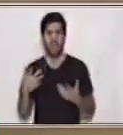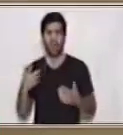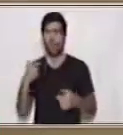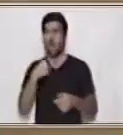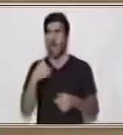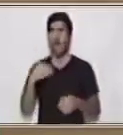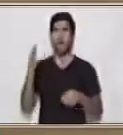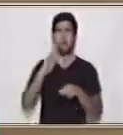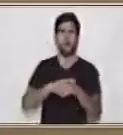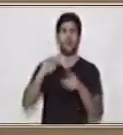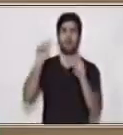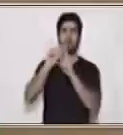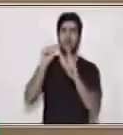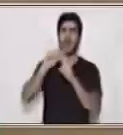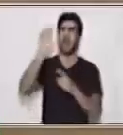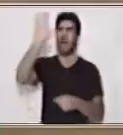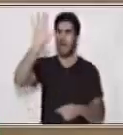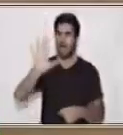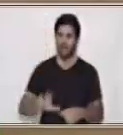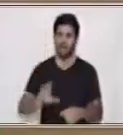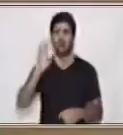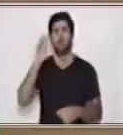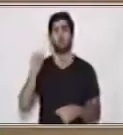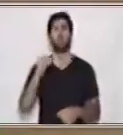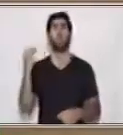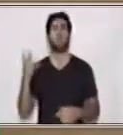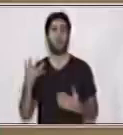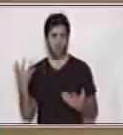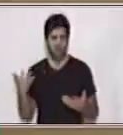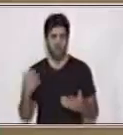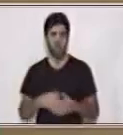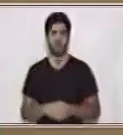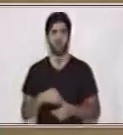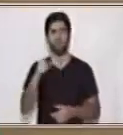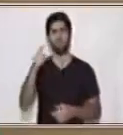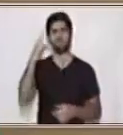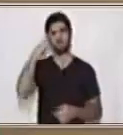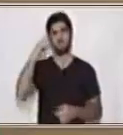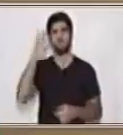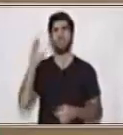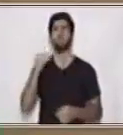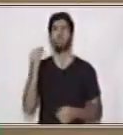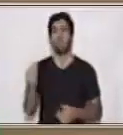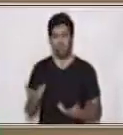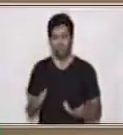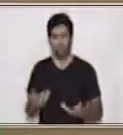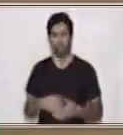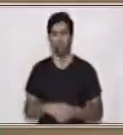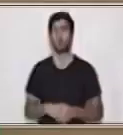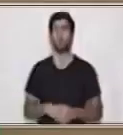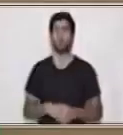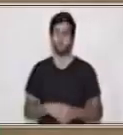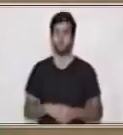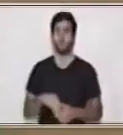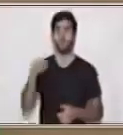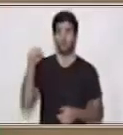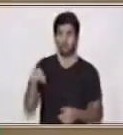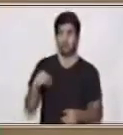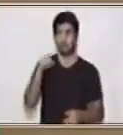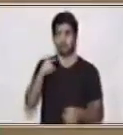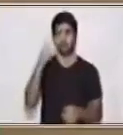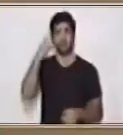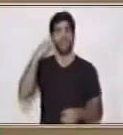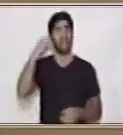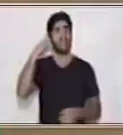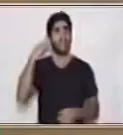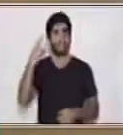predomina o en sí se menciona en todo el poema? ¿A qué crees que se deba? Y a la vez, con ese color, también